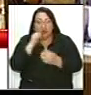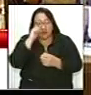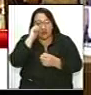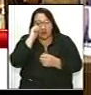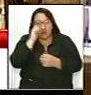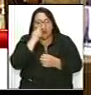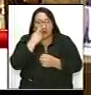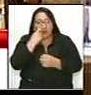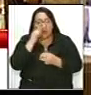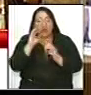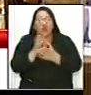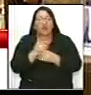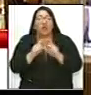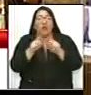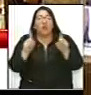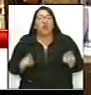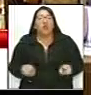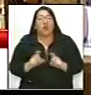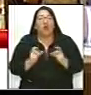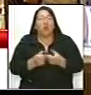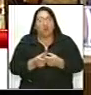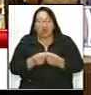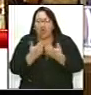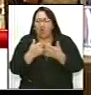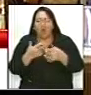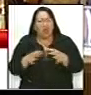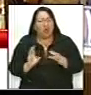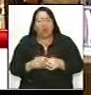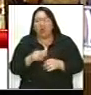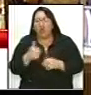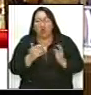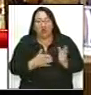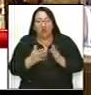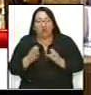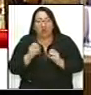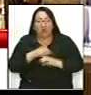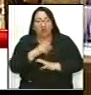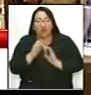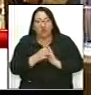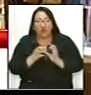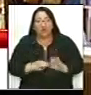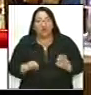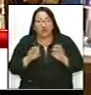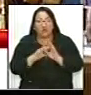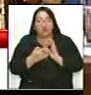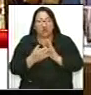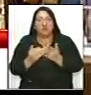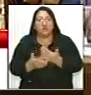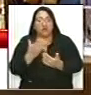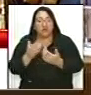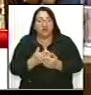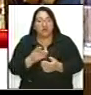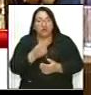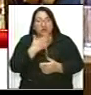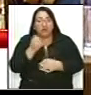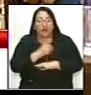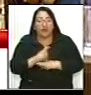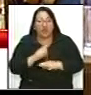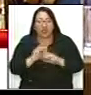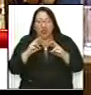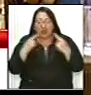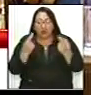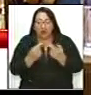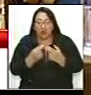entre temas, por ejemplo, cuadro de comisiones y cualquier otro plan o proyecto destinado a facilitar o mejorar el desarrollo de las